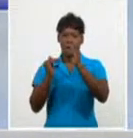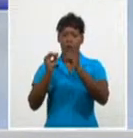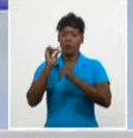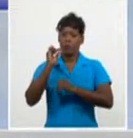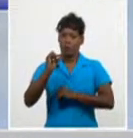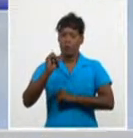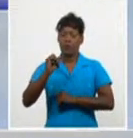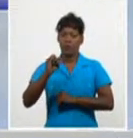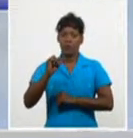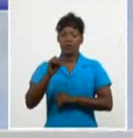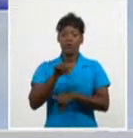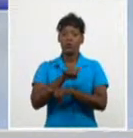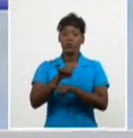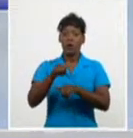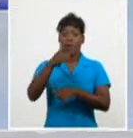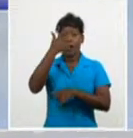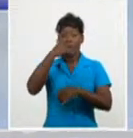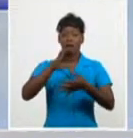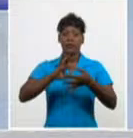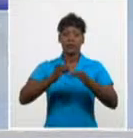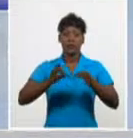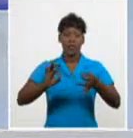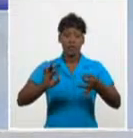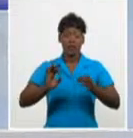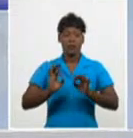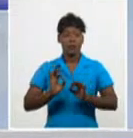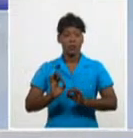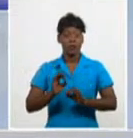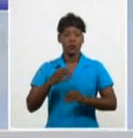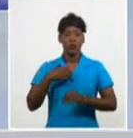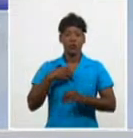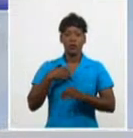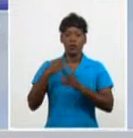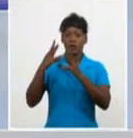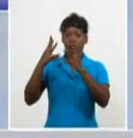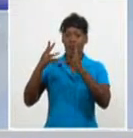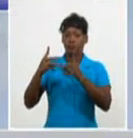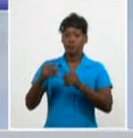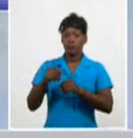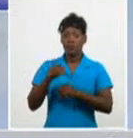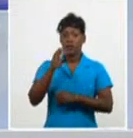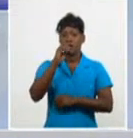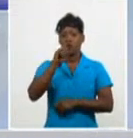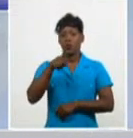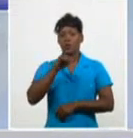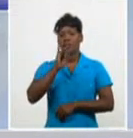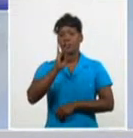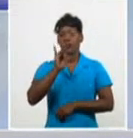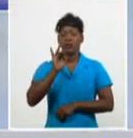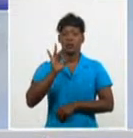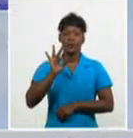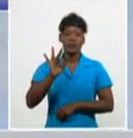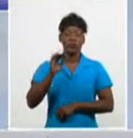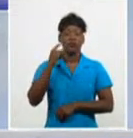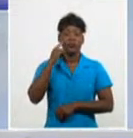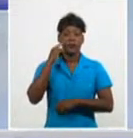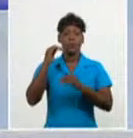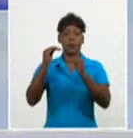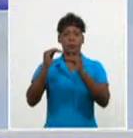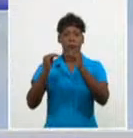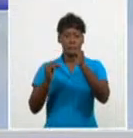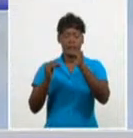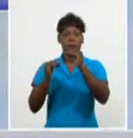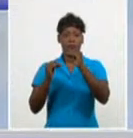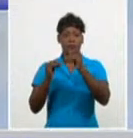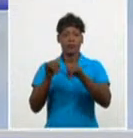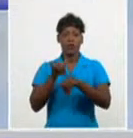igual que Artemisa, con una tasa de 0,78, que también disminuye con respecto al